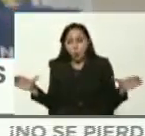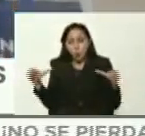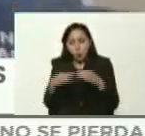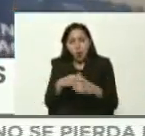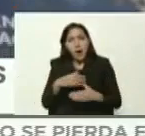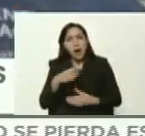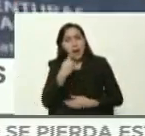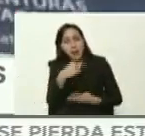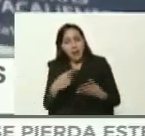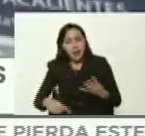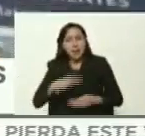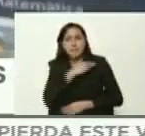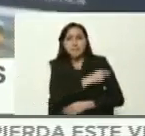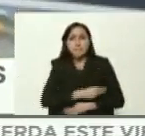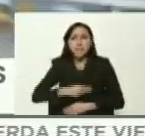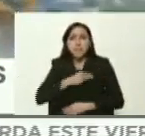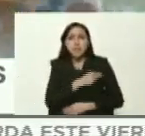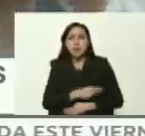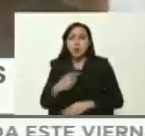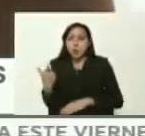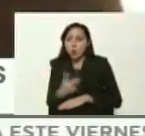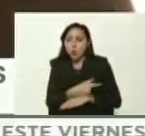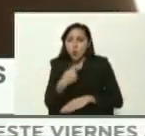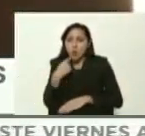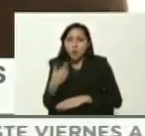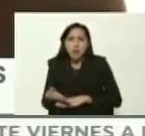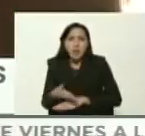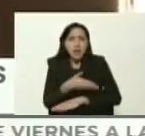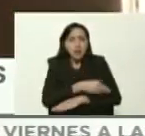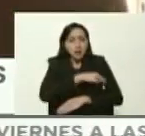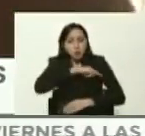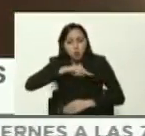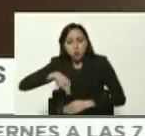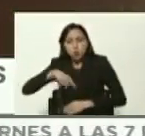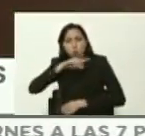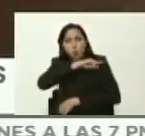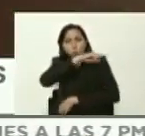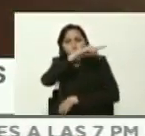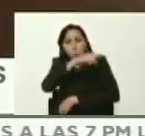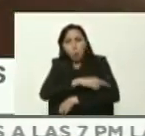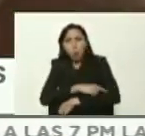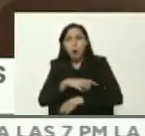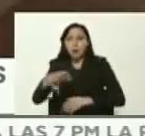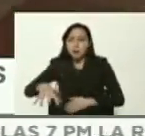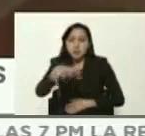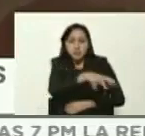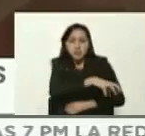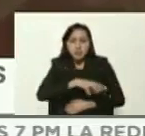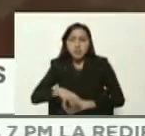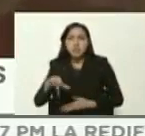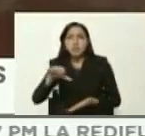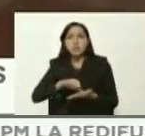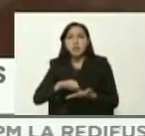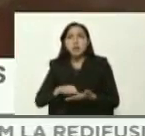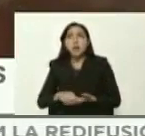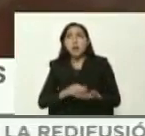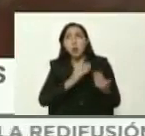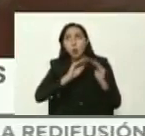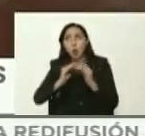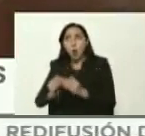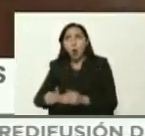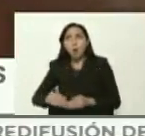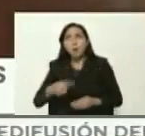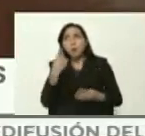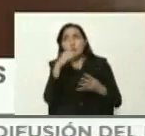grandes misiones. Gobernador, como usted lo decía, estamos fortaleciendo las ciudades comunales, como con el sistema de misiones y